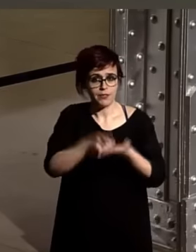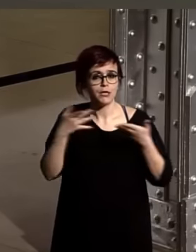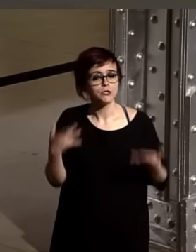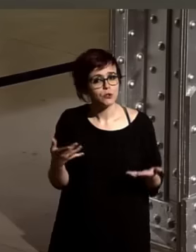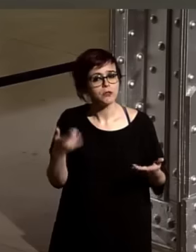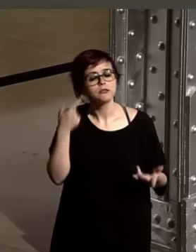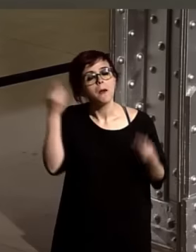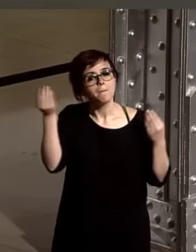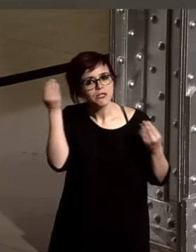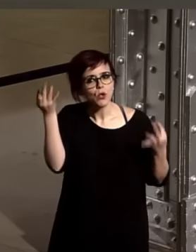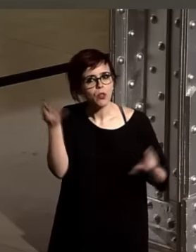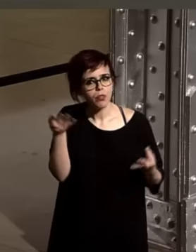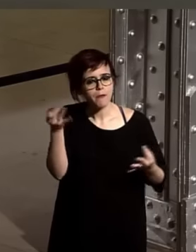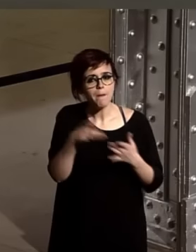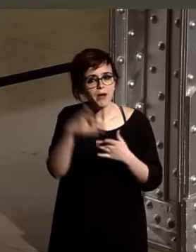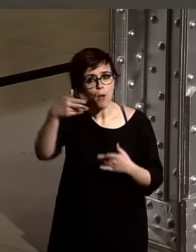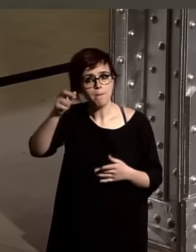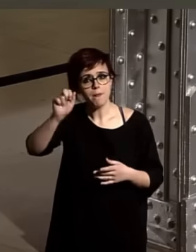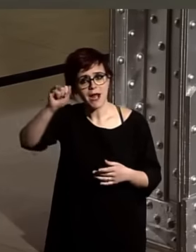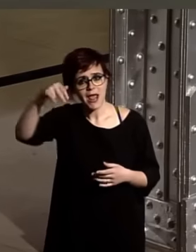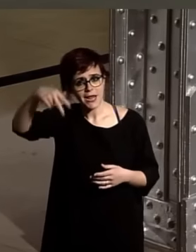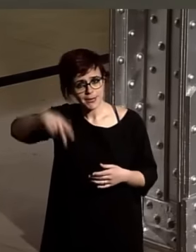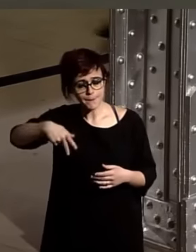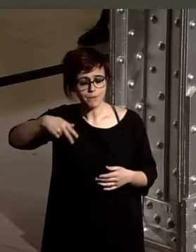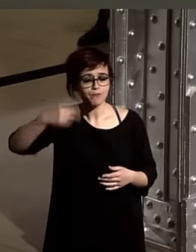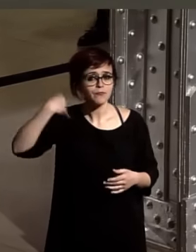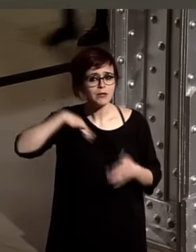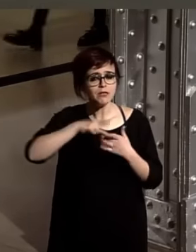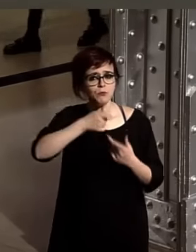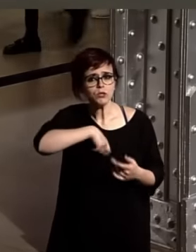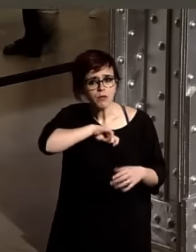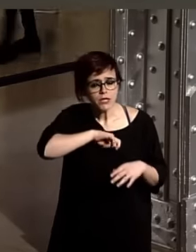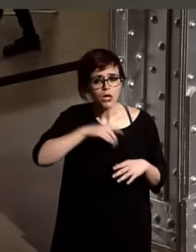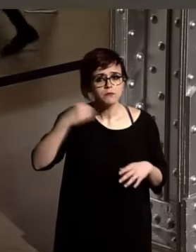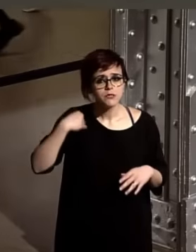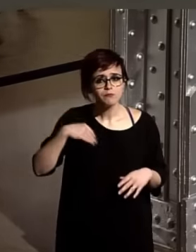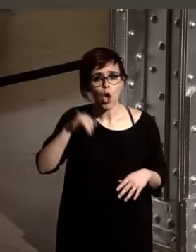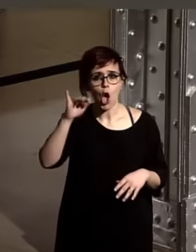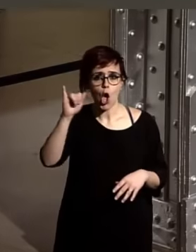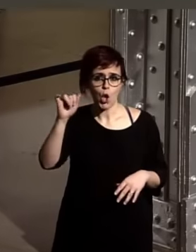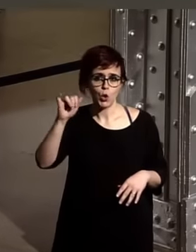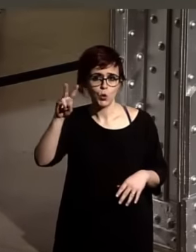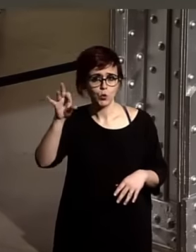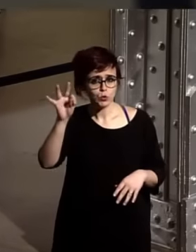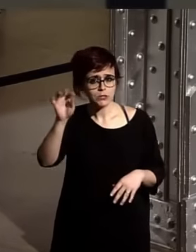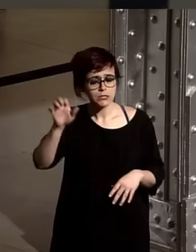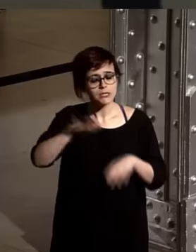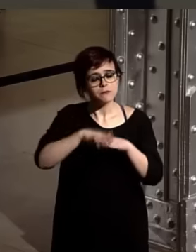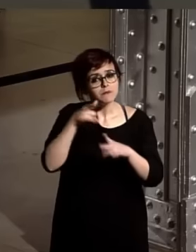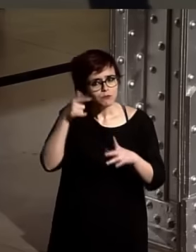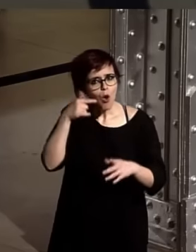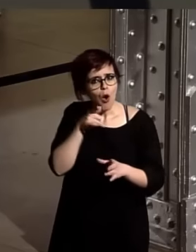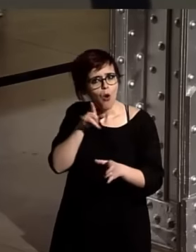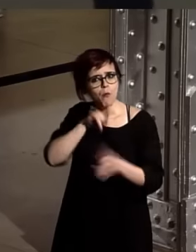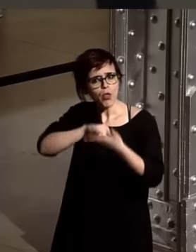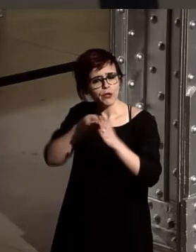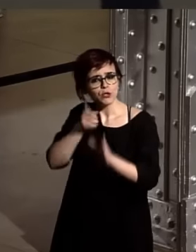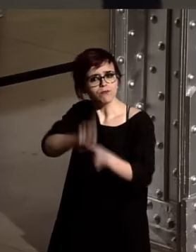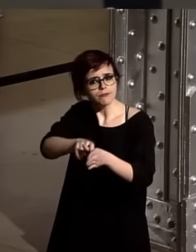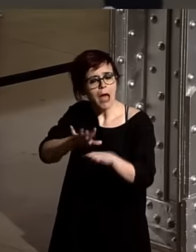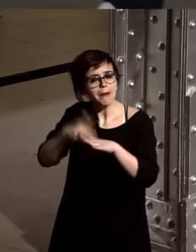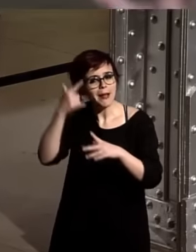hay una parte crítica importante pero el Brain que es además hay un español Rafa yuste que está detrás de la de la concepción de esta idea